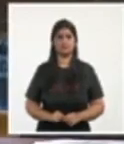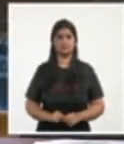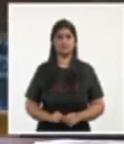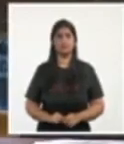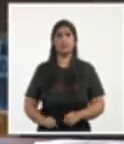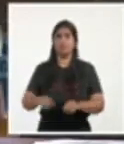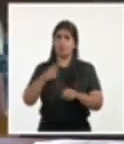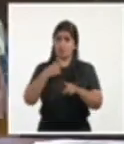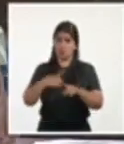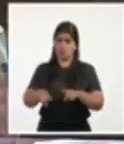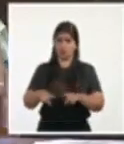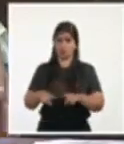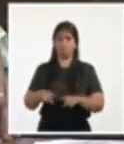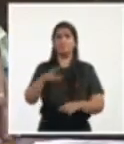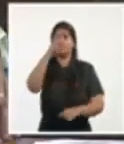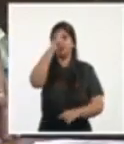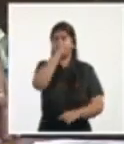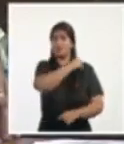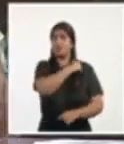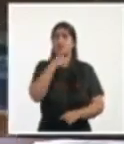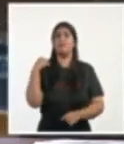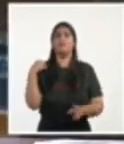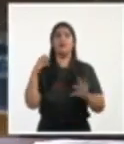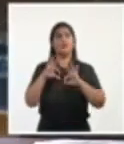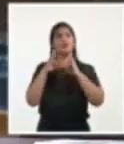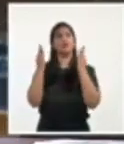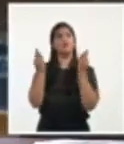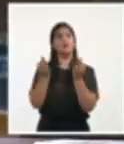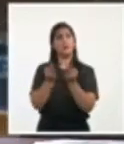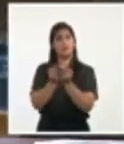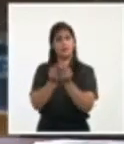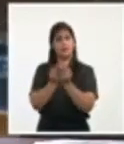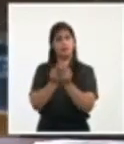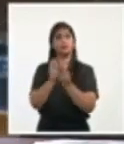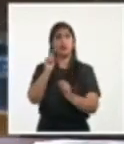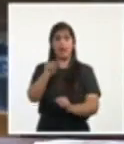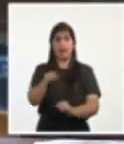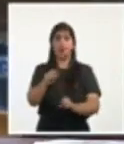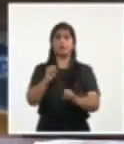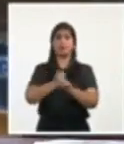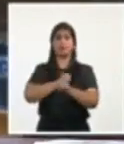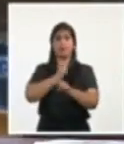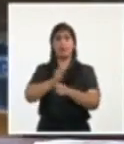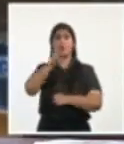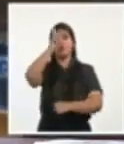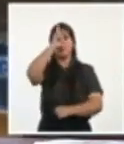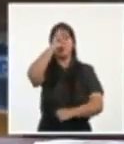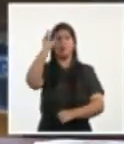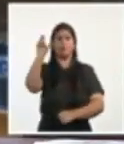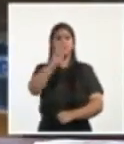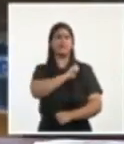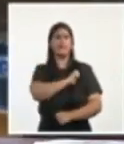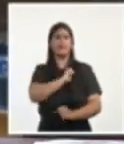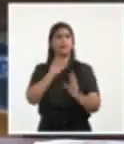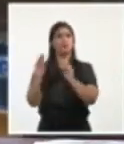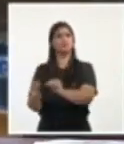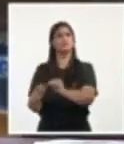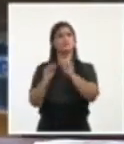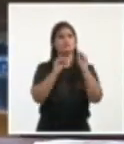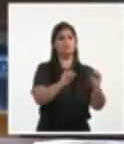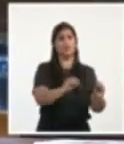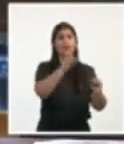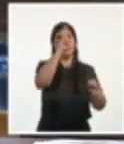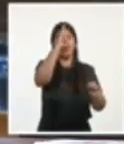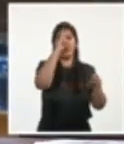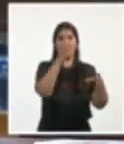en los centros de aislamiento vayan de nuevo a sus consultorios. La provincia tiene 112 centros de aislamiento,